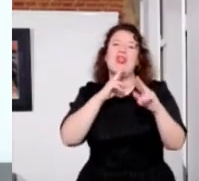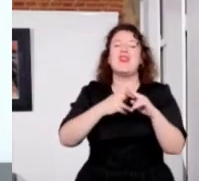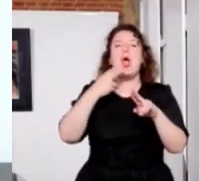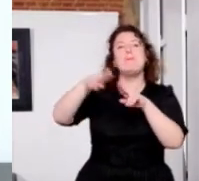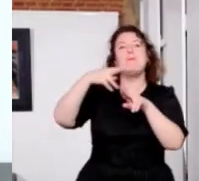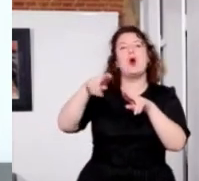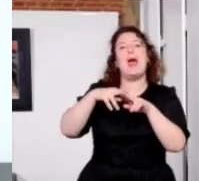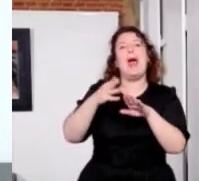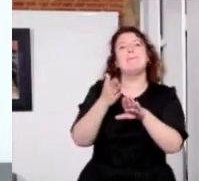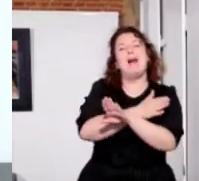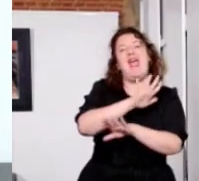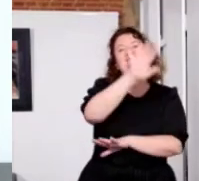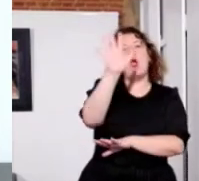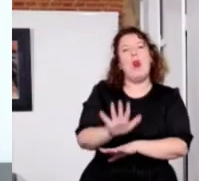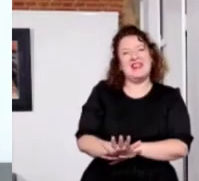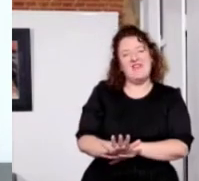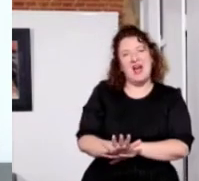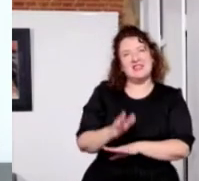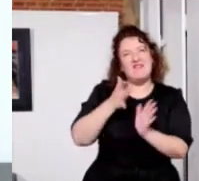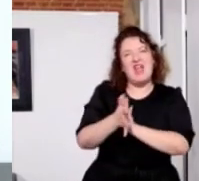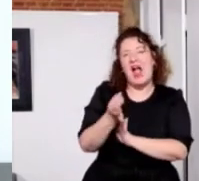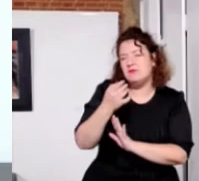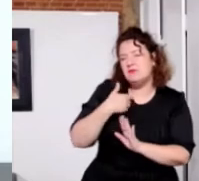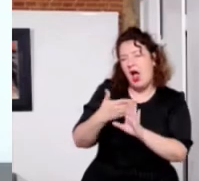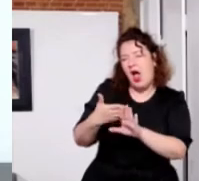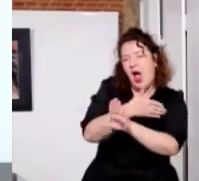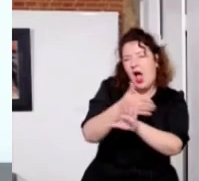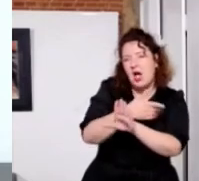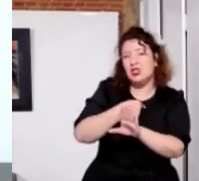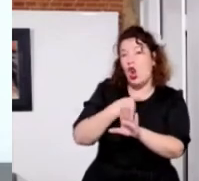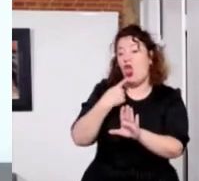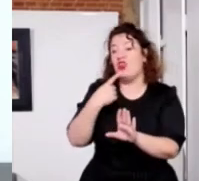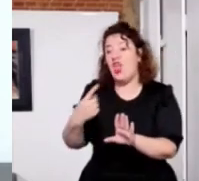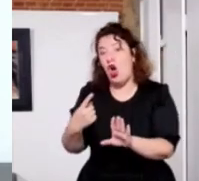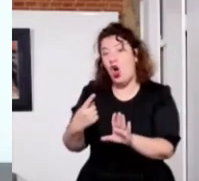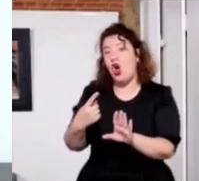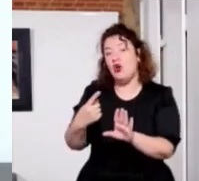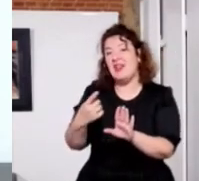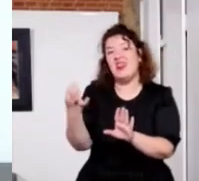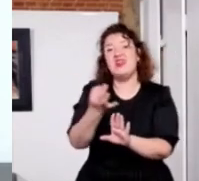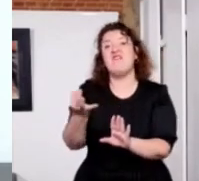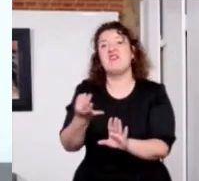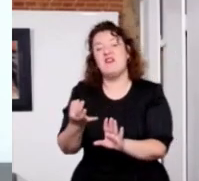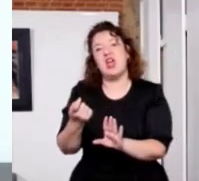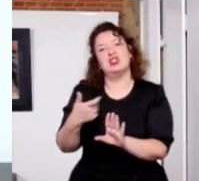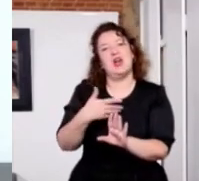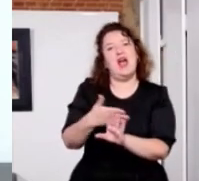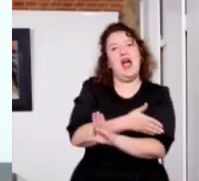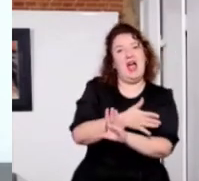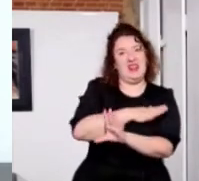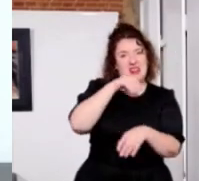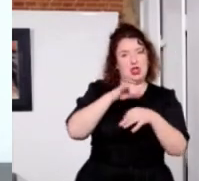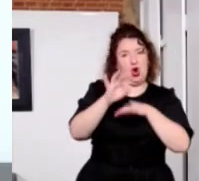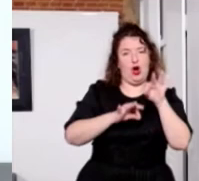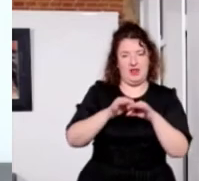políticas prefigurativas, ese anticipar eso que yo estoy diciendo que sería deseable en nuestras mismas